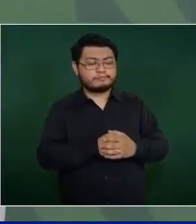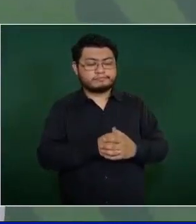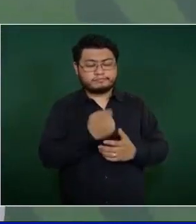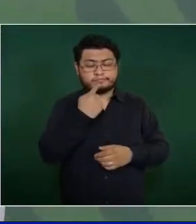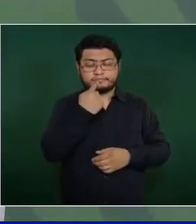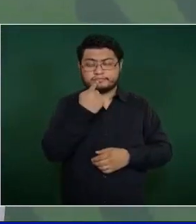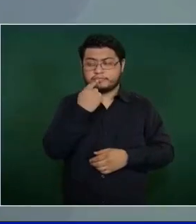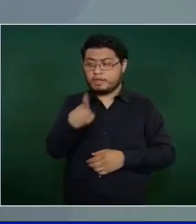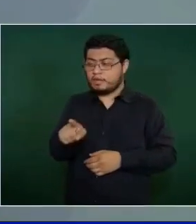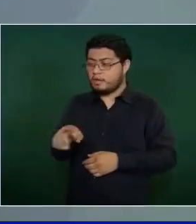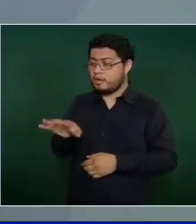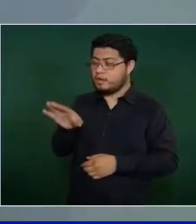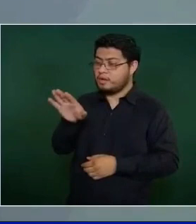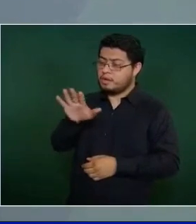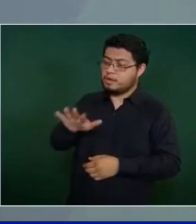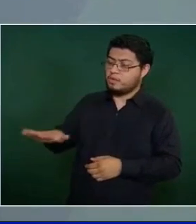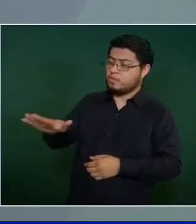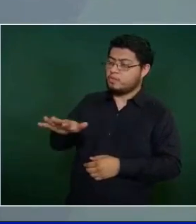ordena